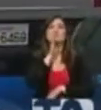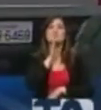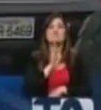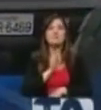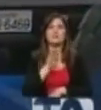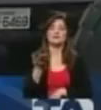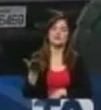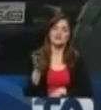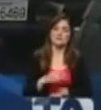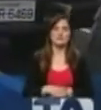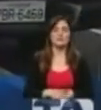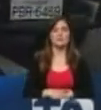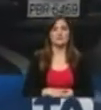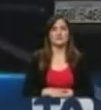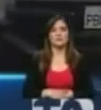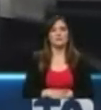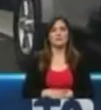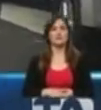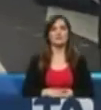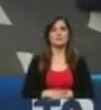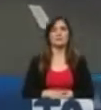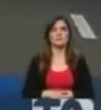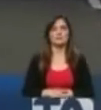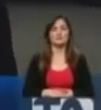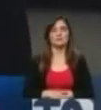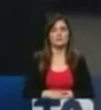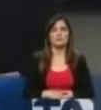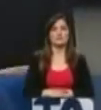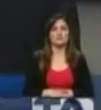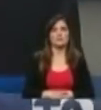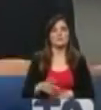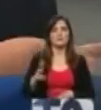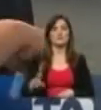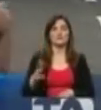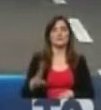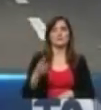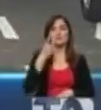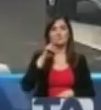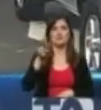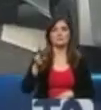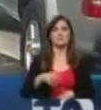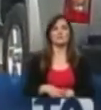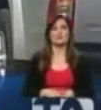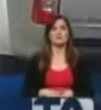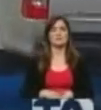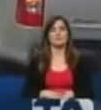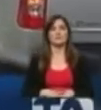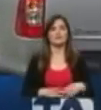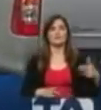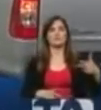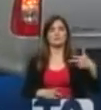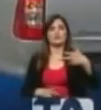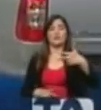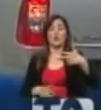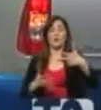paciencia, no tiene que precisamente parar justo en la línea porque está viendo que el bus, miren ustedes, el bus va saliendo, así que hay